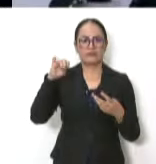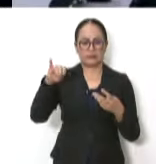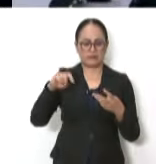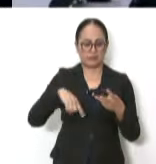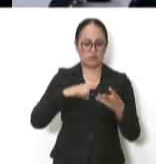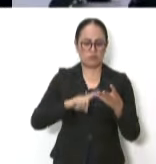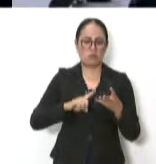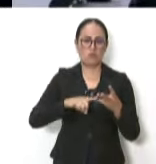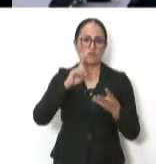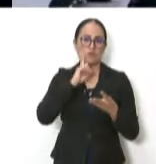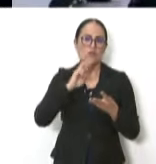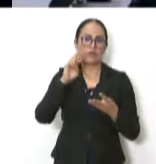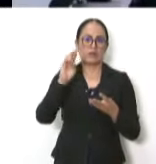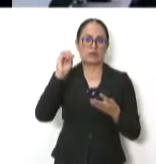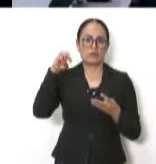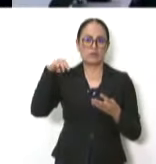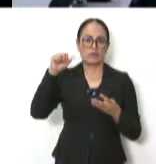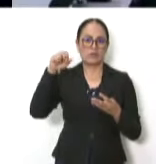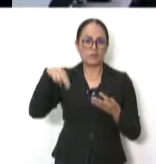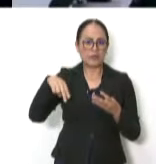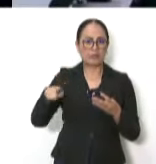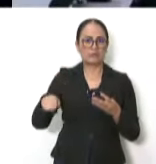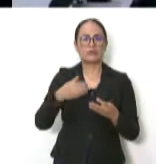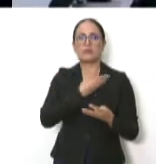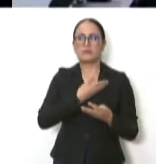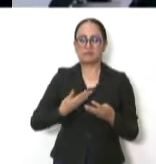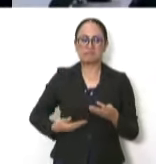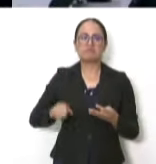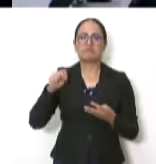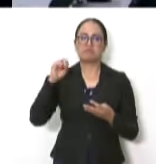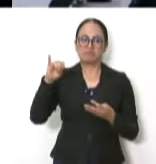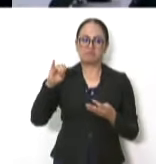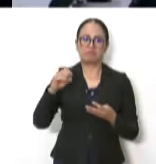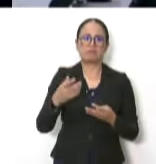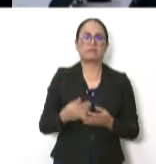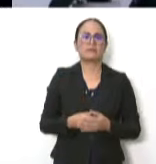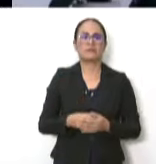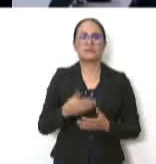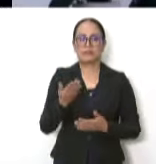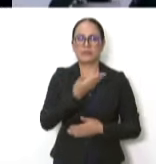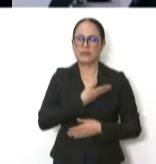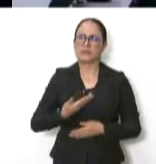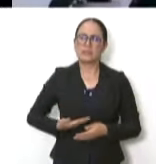Román. A favor. Comisionado presidente Acuña.